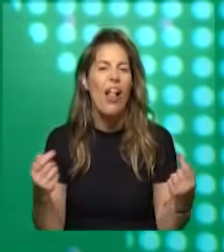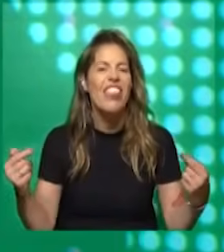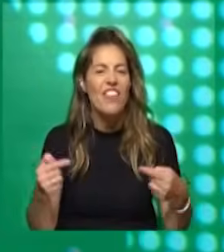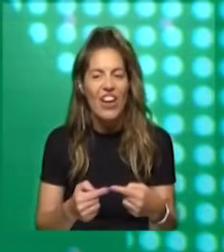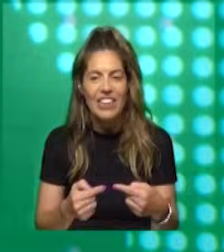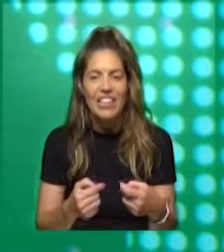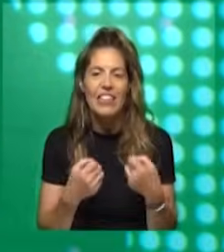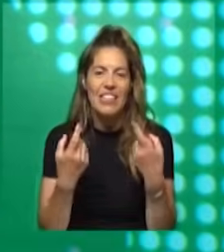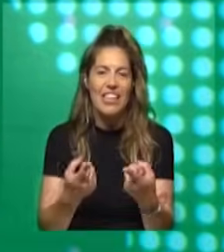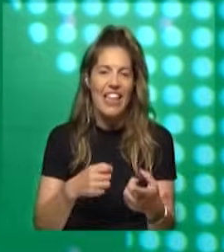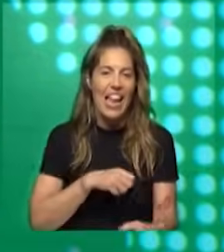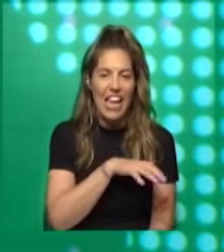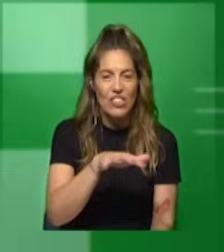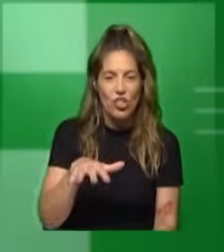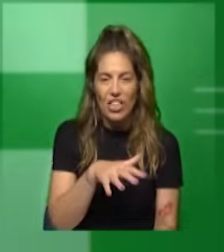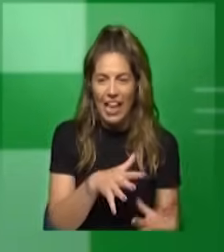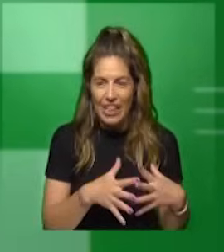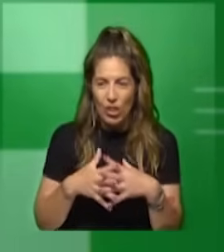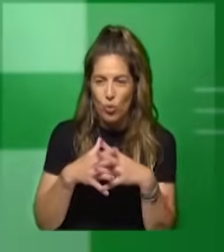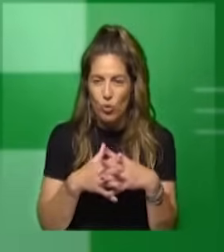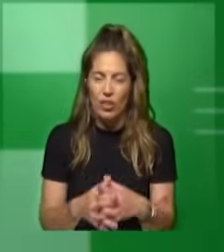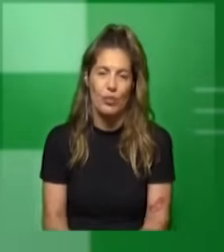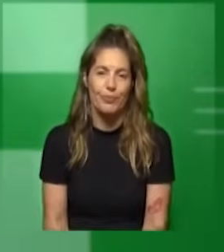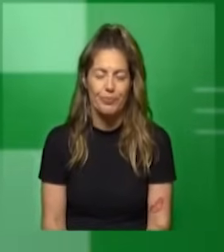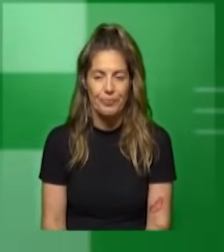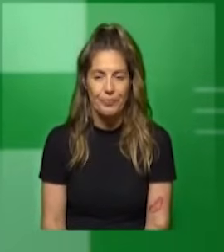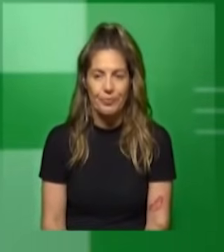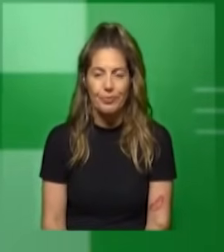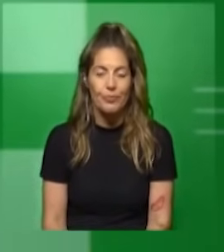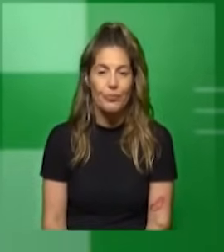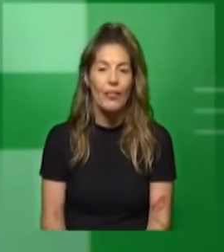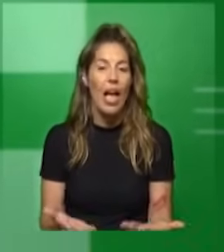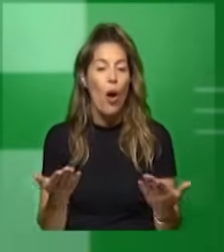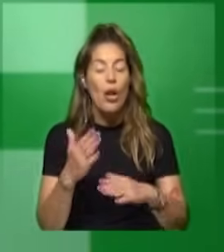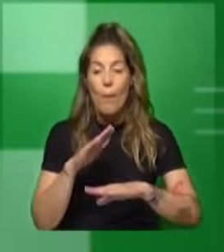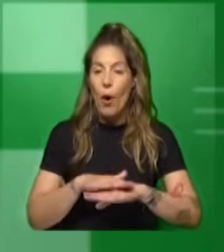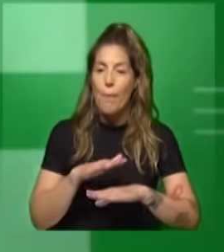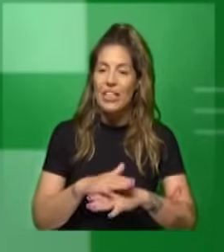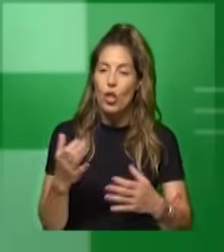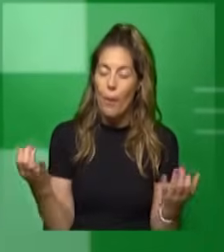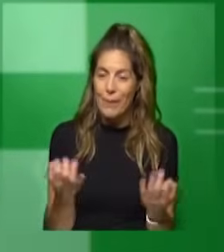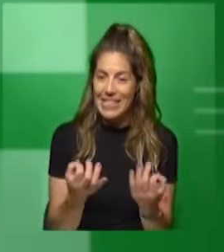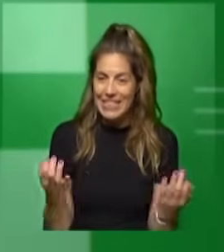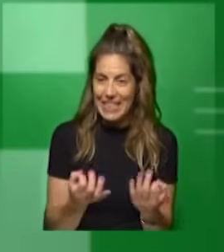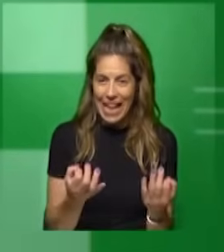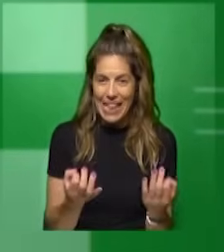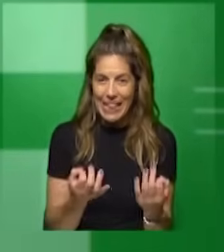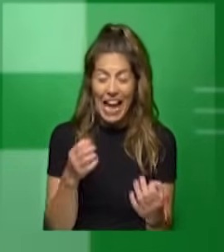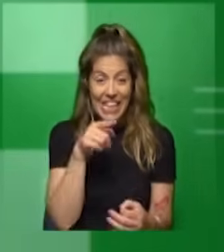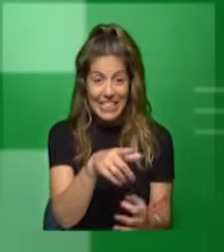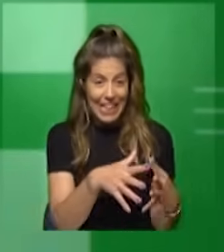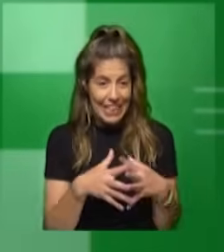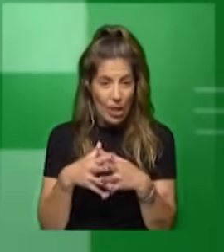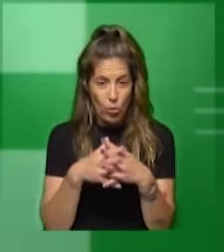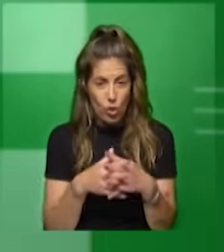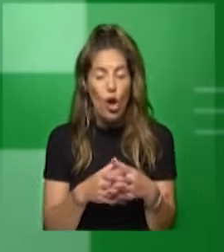a nivel de la sociedad norteamericana? Claro. Mira, estamos en un momento muy particular allá en Estados Unidos